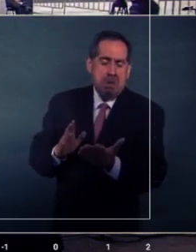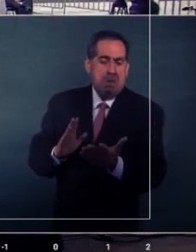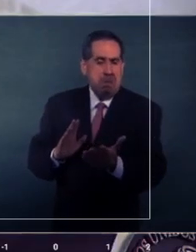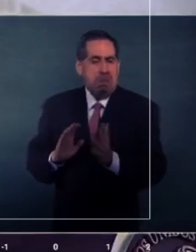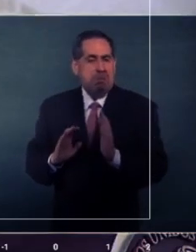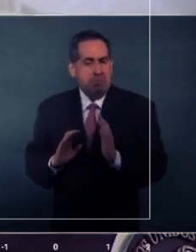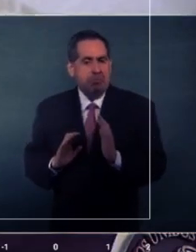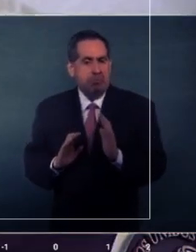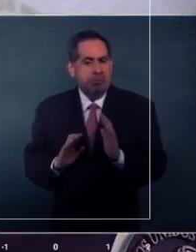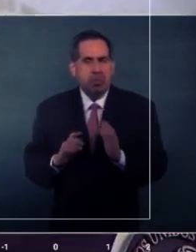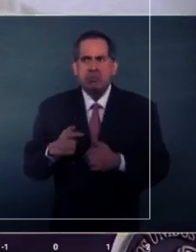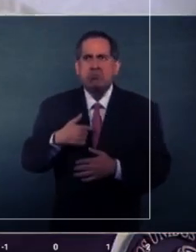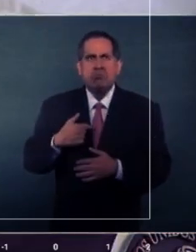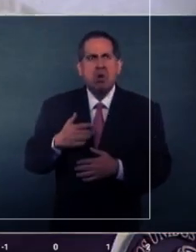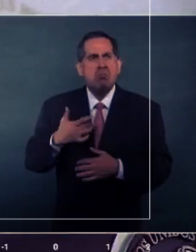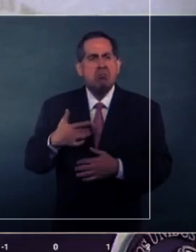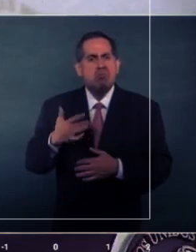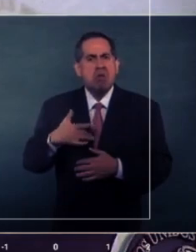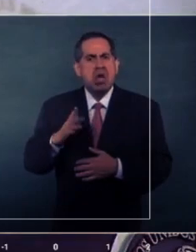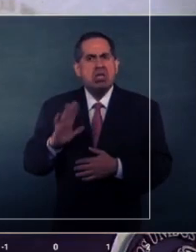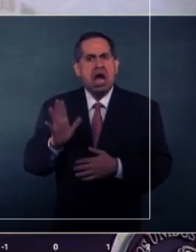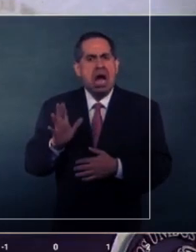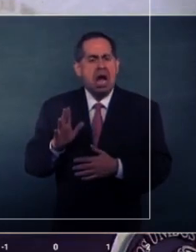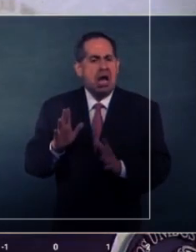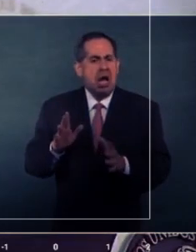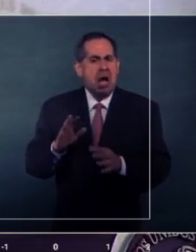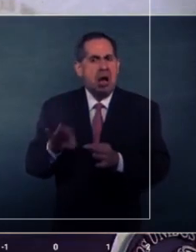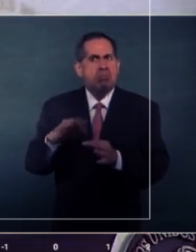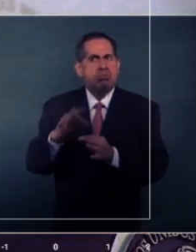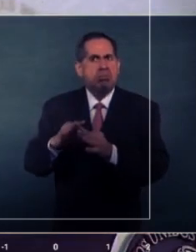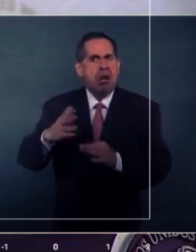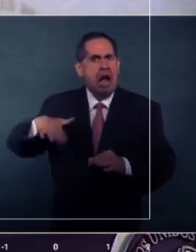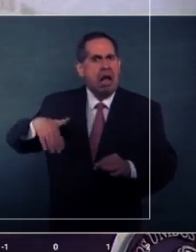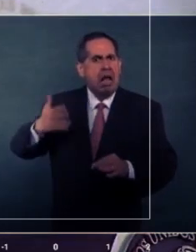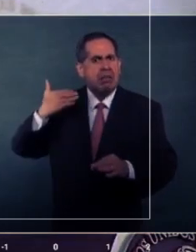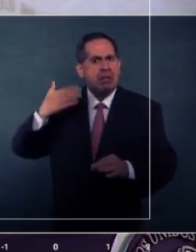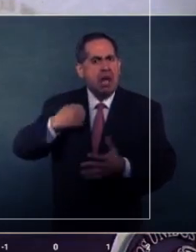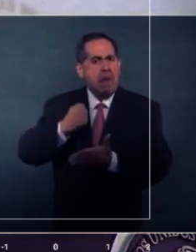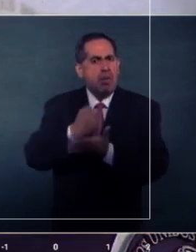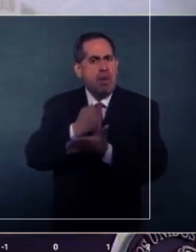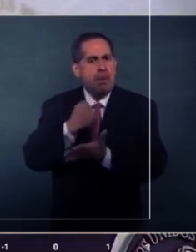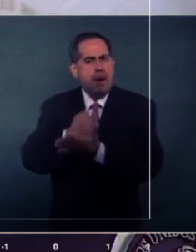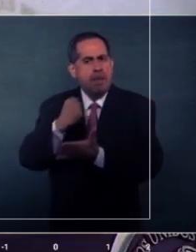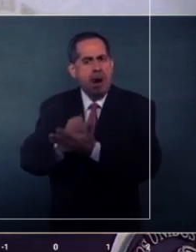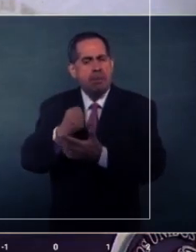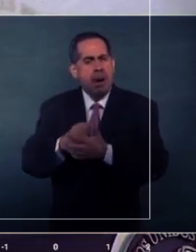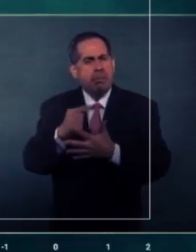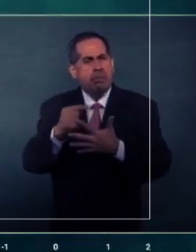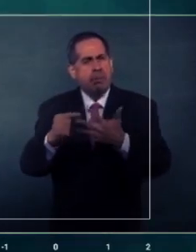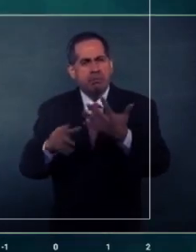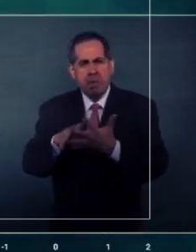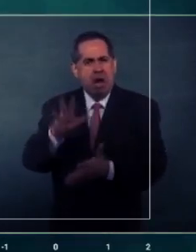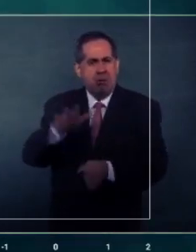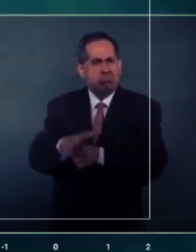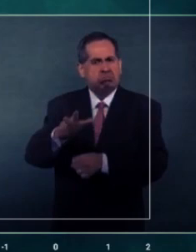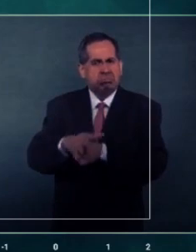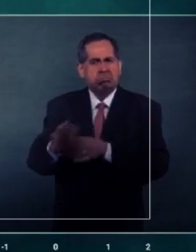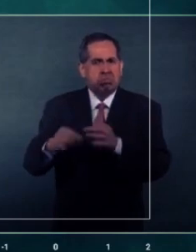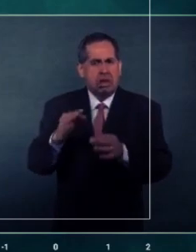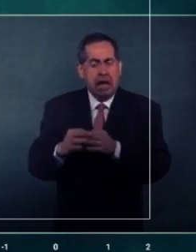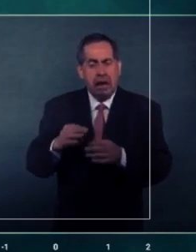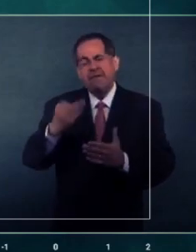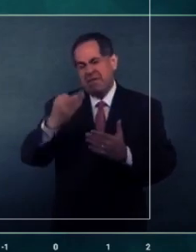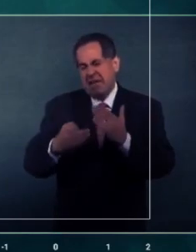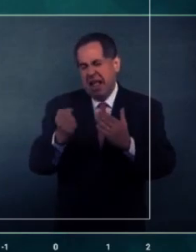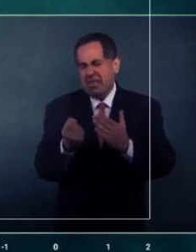ya prácticamente han sido aprobadas en su mayoría hay otras